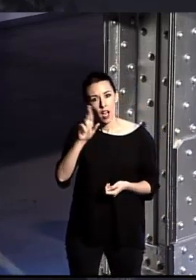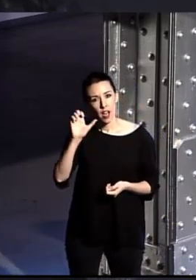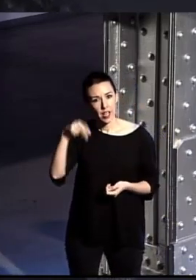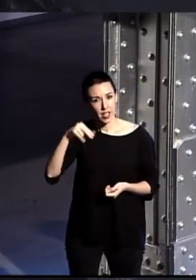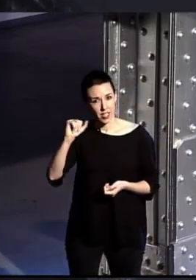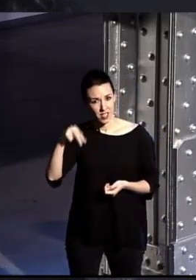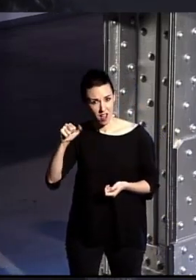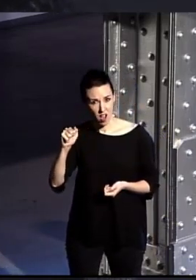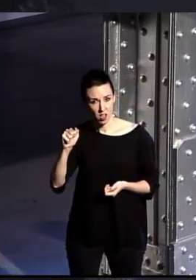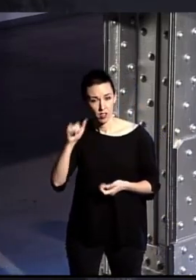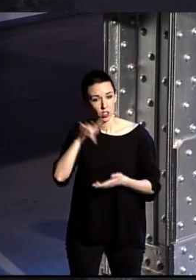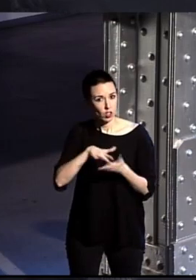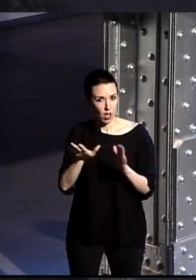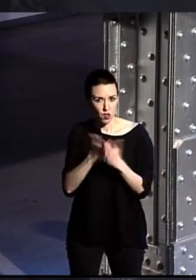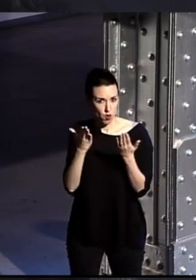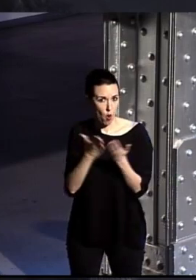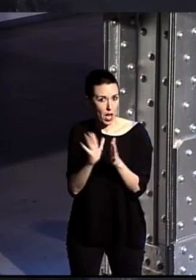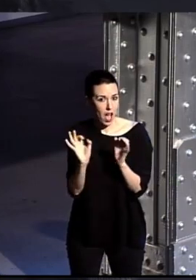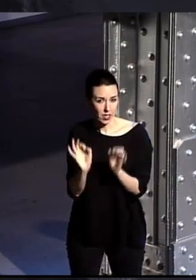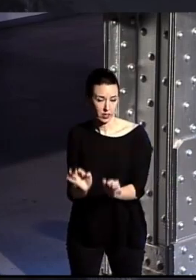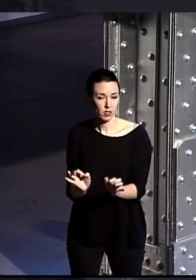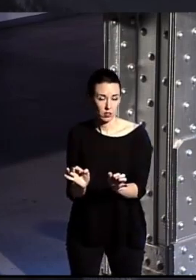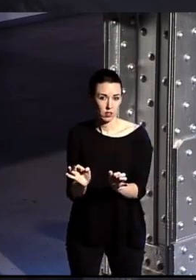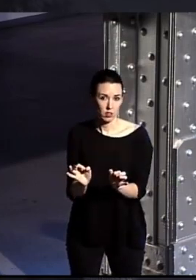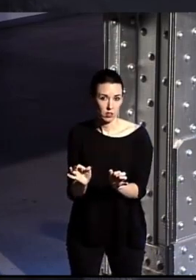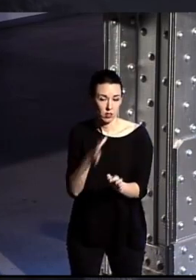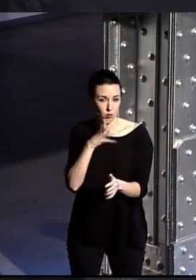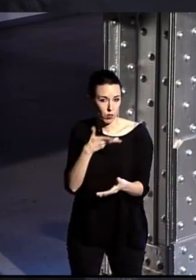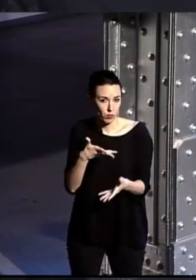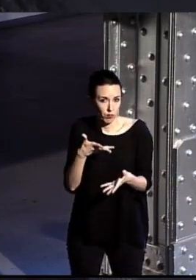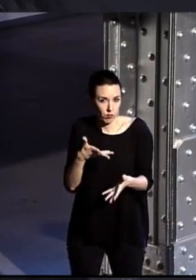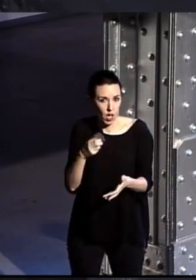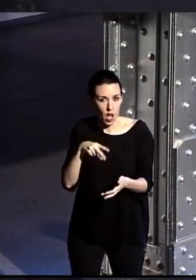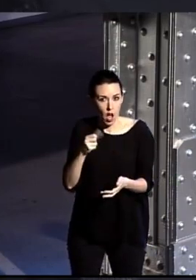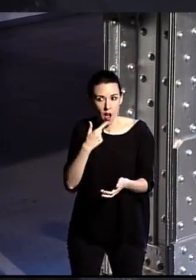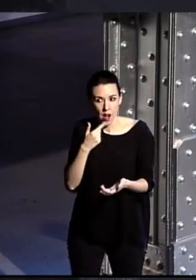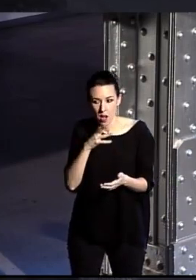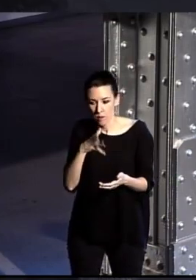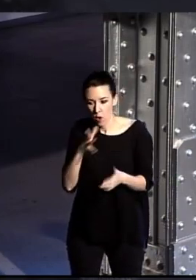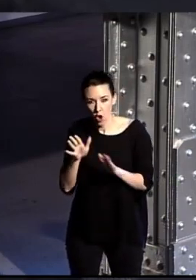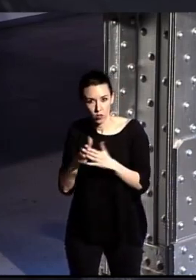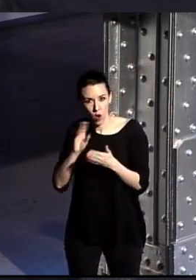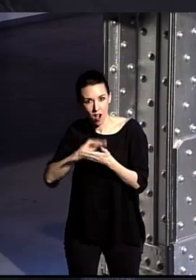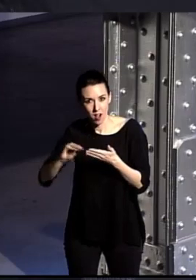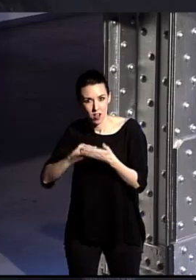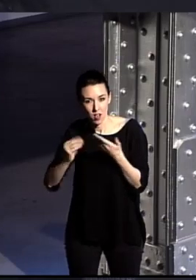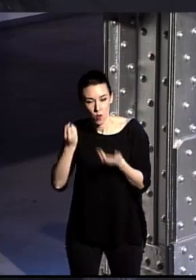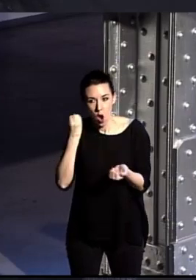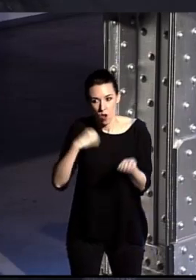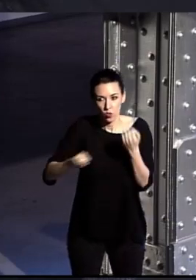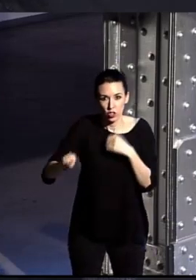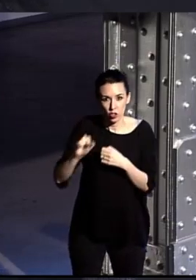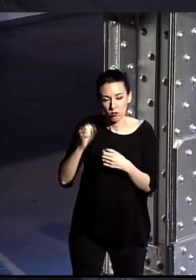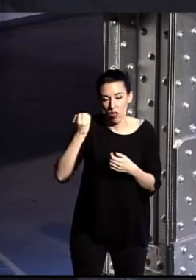Ana Karenina es la novela que es por la pasión de Ana por el conde Brodsky. Un adulterio de